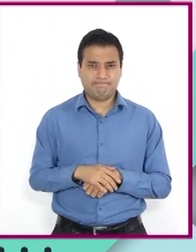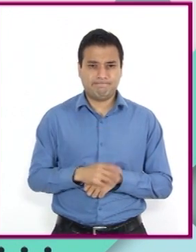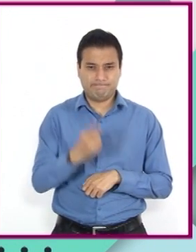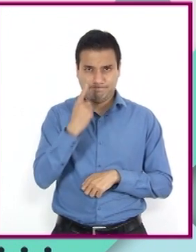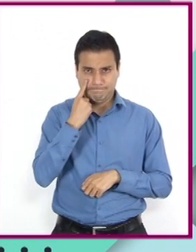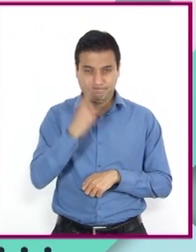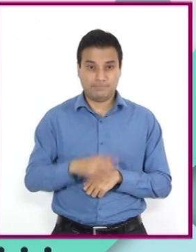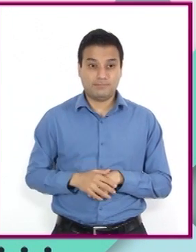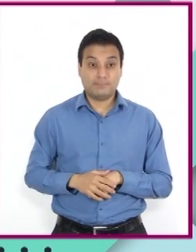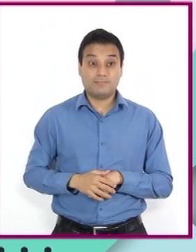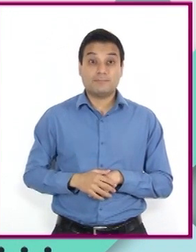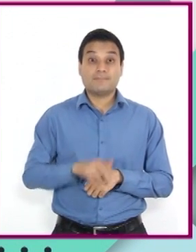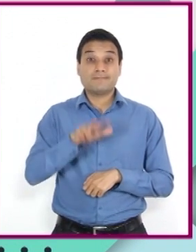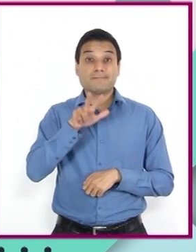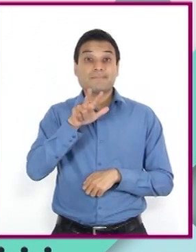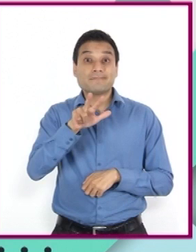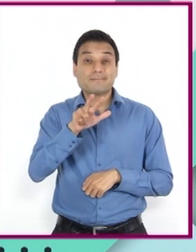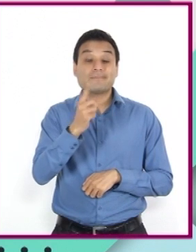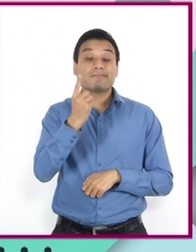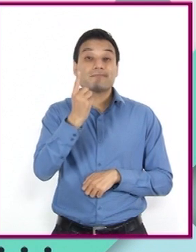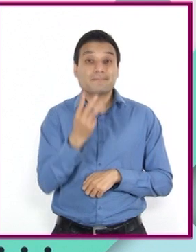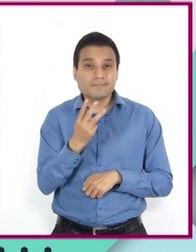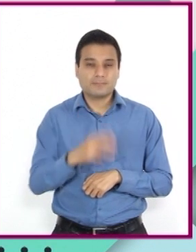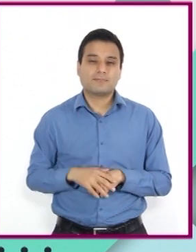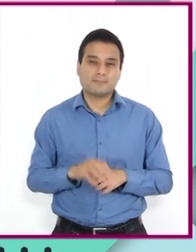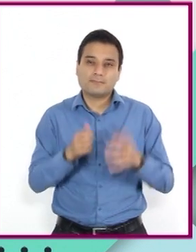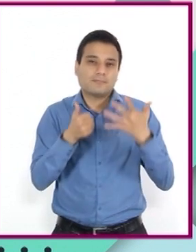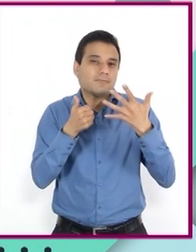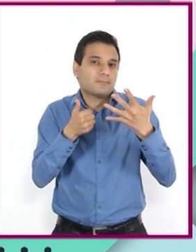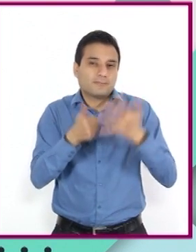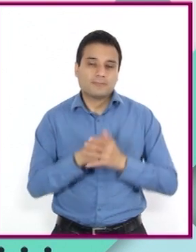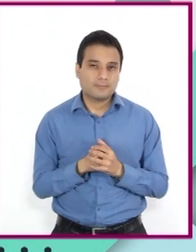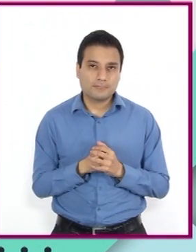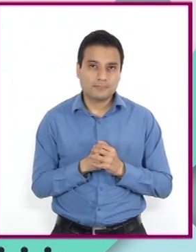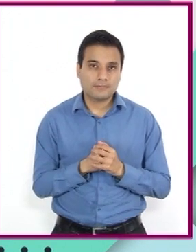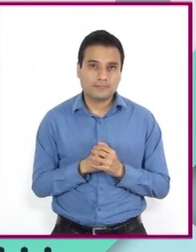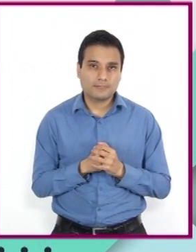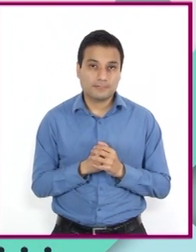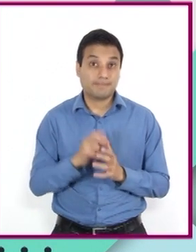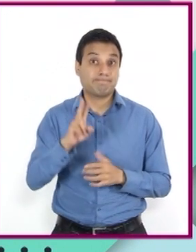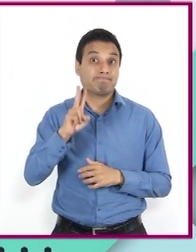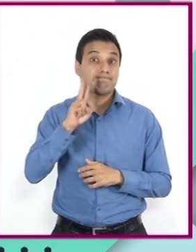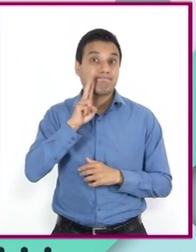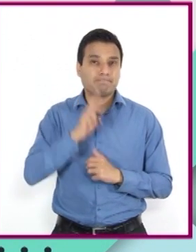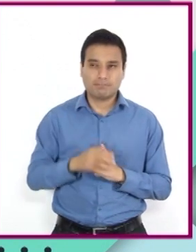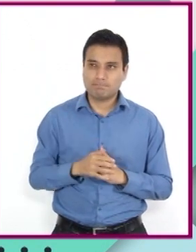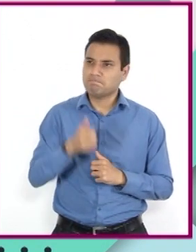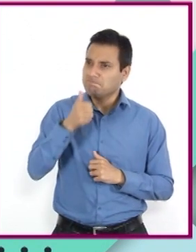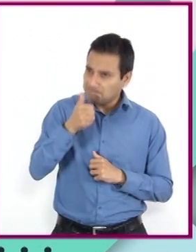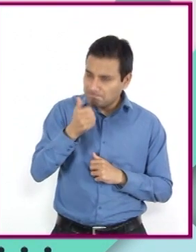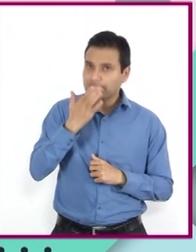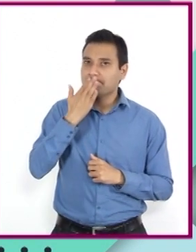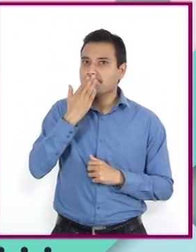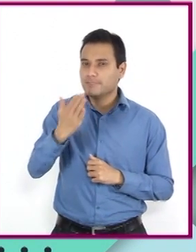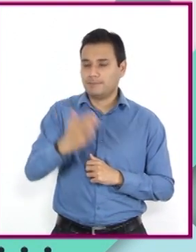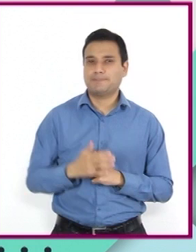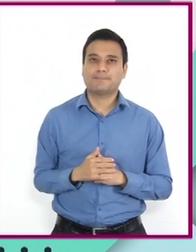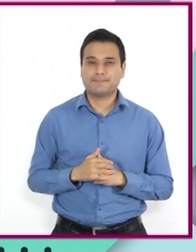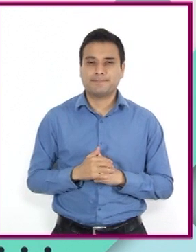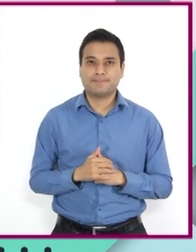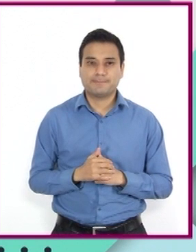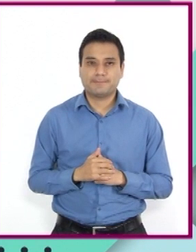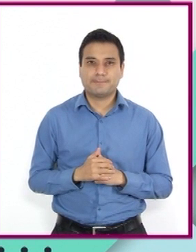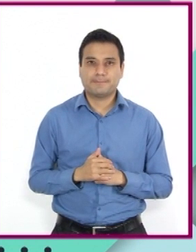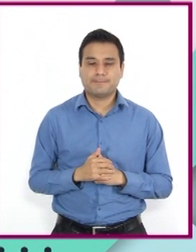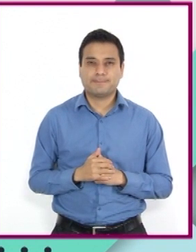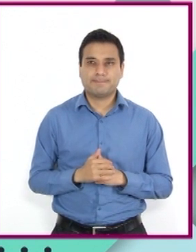tercera parte de 18 negativo es 6 negativo. Valeria lo anima. Vas bien. Y más